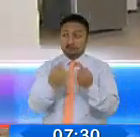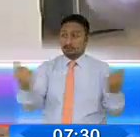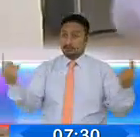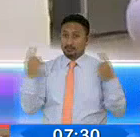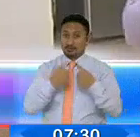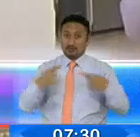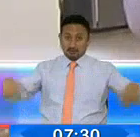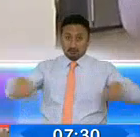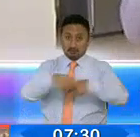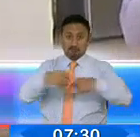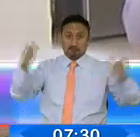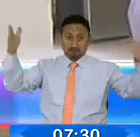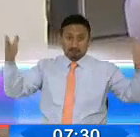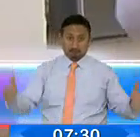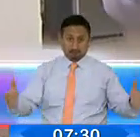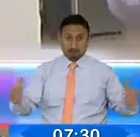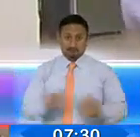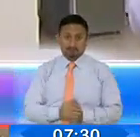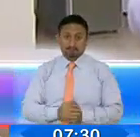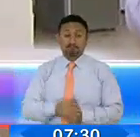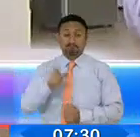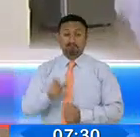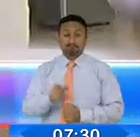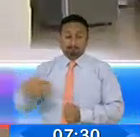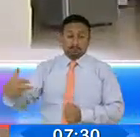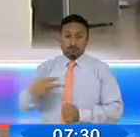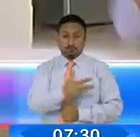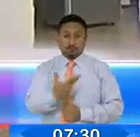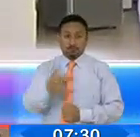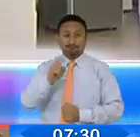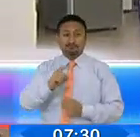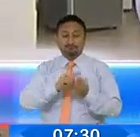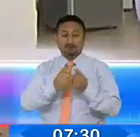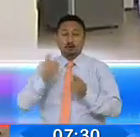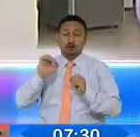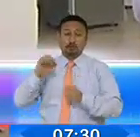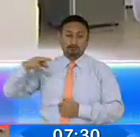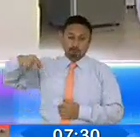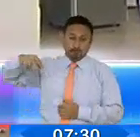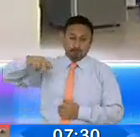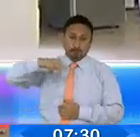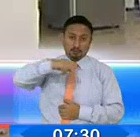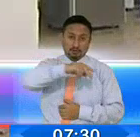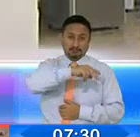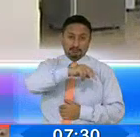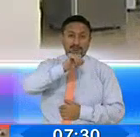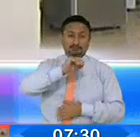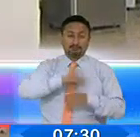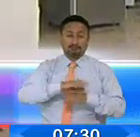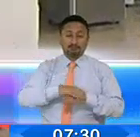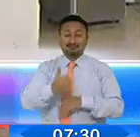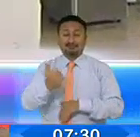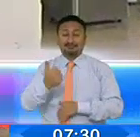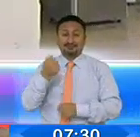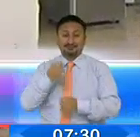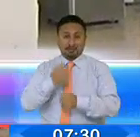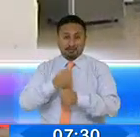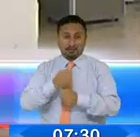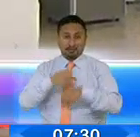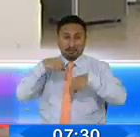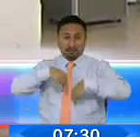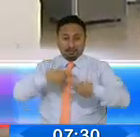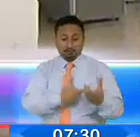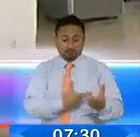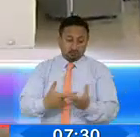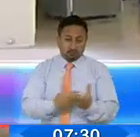tránsito vehicular para quienes circulan por el sector, tendrán que hacerlo a pie debido al trabajo que están efectuando aún